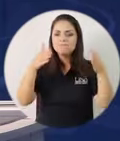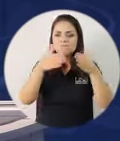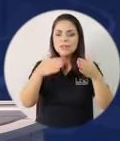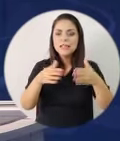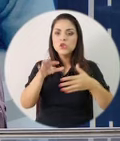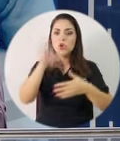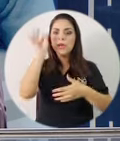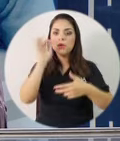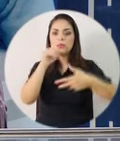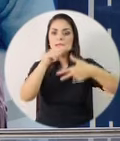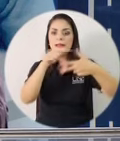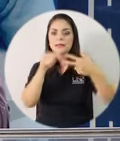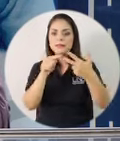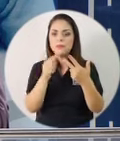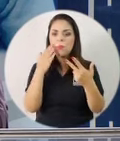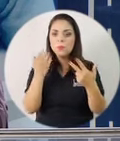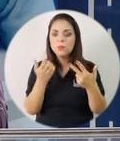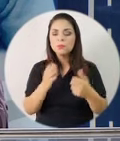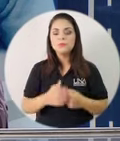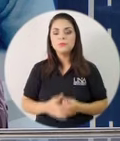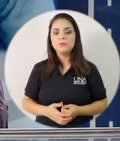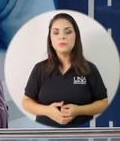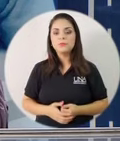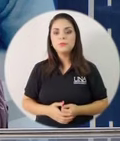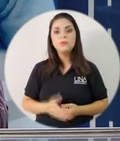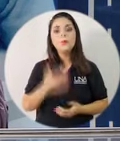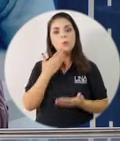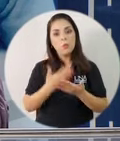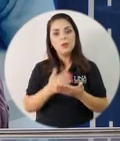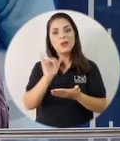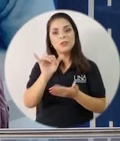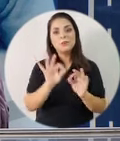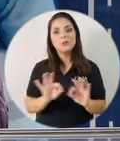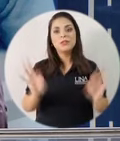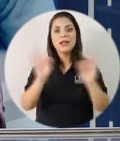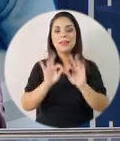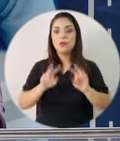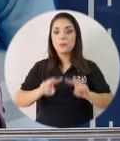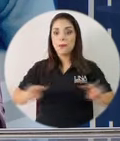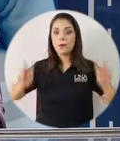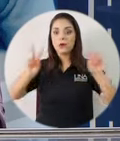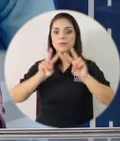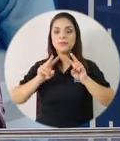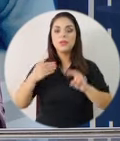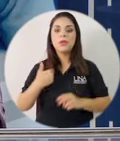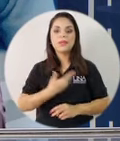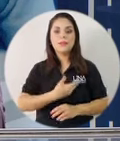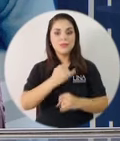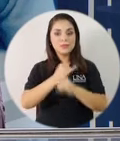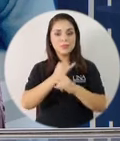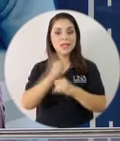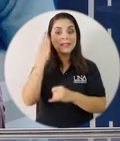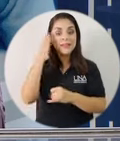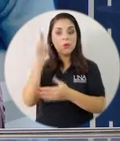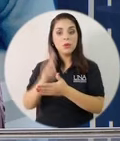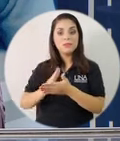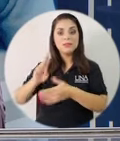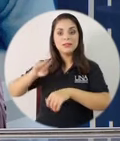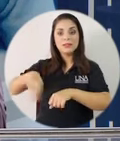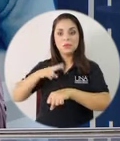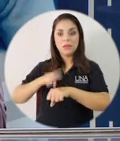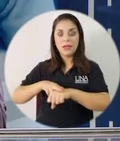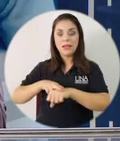en particular? Bueno, creemos que esto tiene que ver incluso con los valores de nuestra institución, ¿verdad? Usted sabe